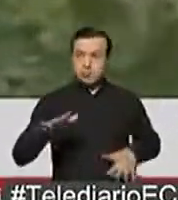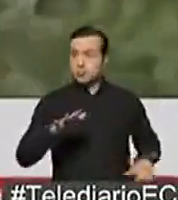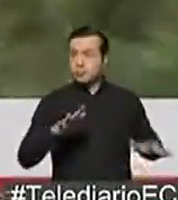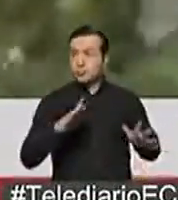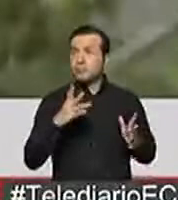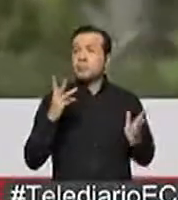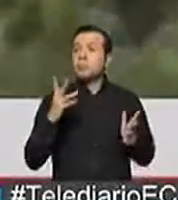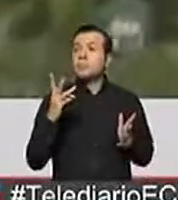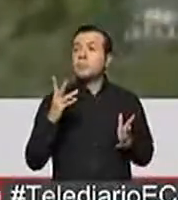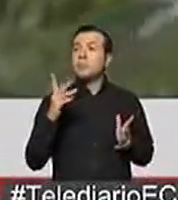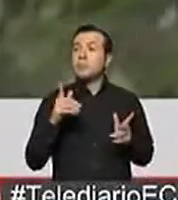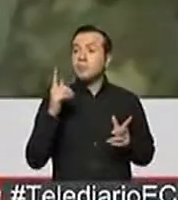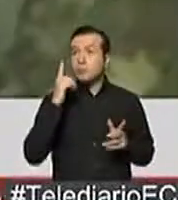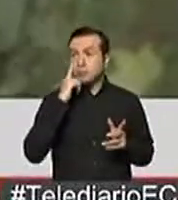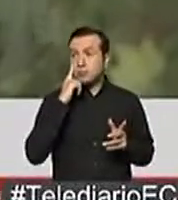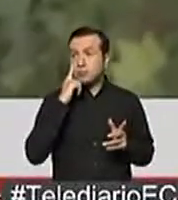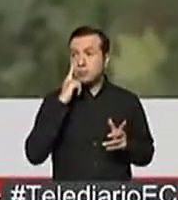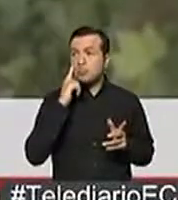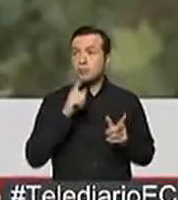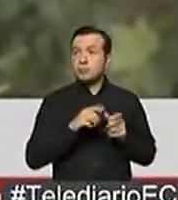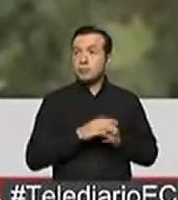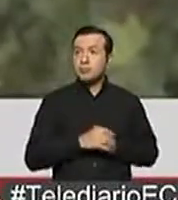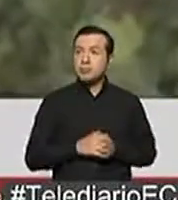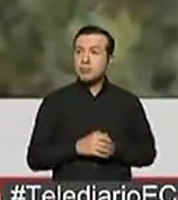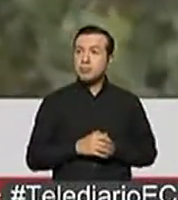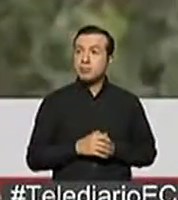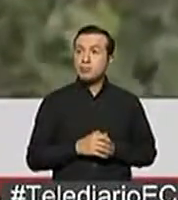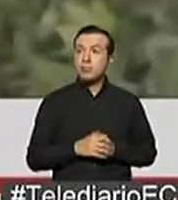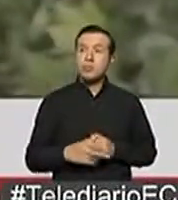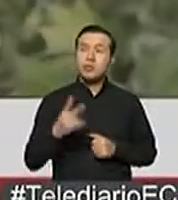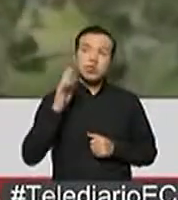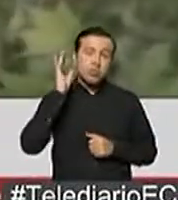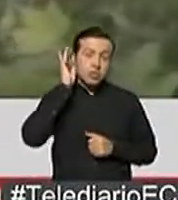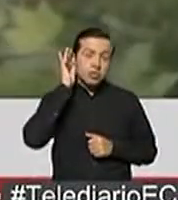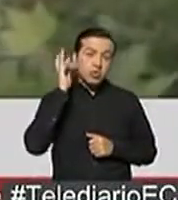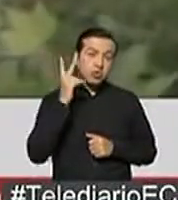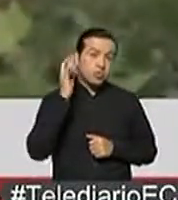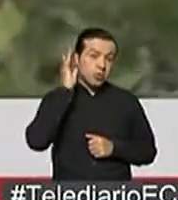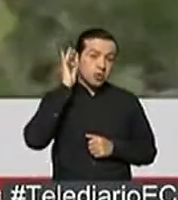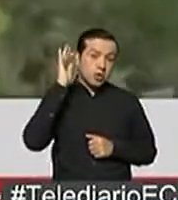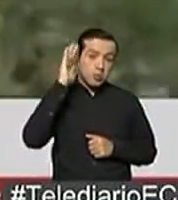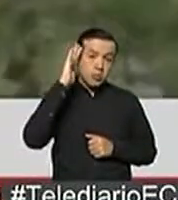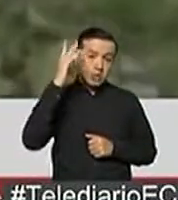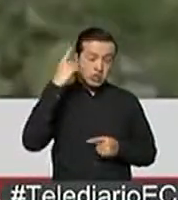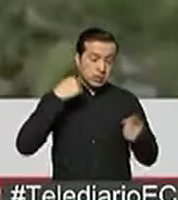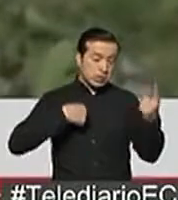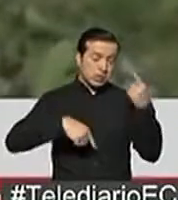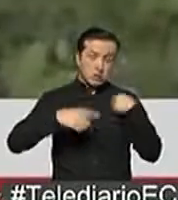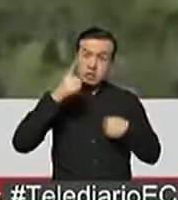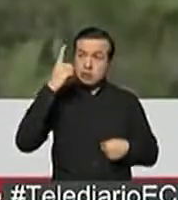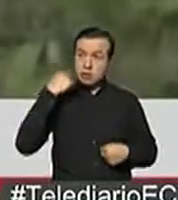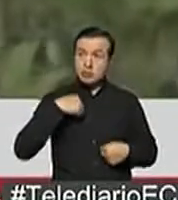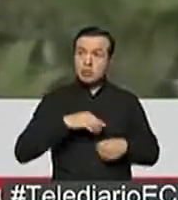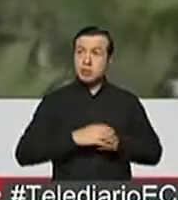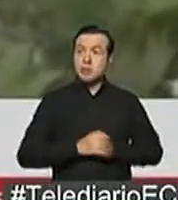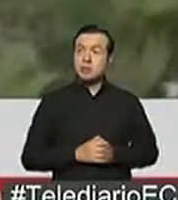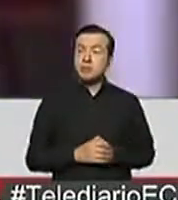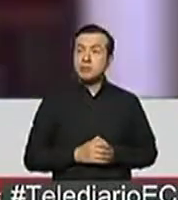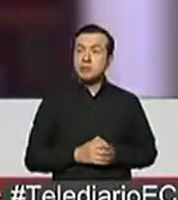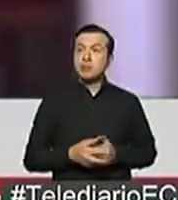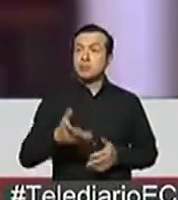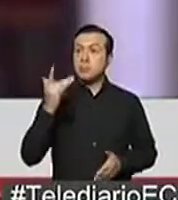que responden con piedras y cócteles Molotov, que incluso impactaron a dos mujeres policías, provocándoles lesiones. En las últimas